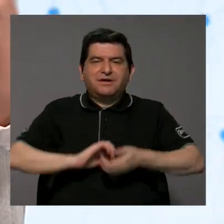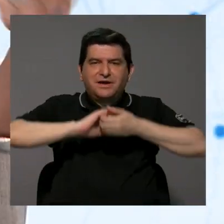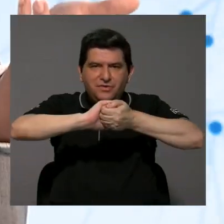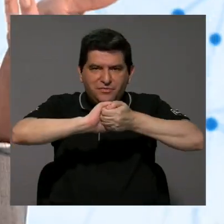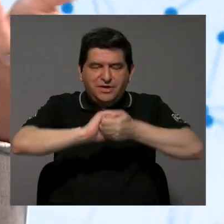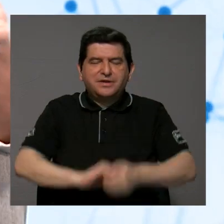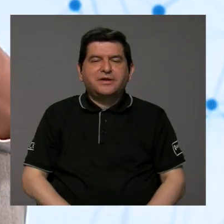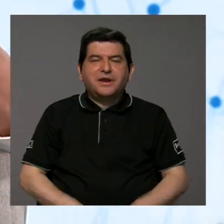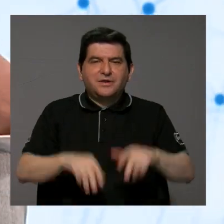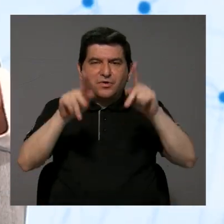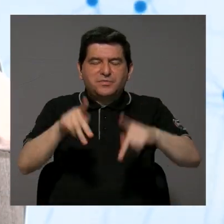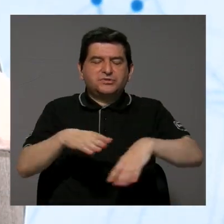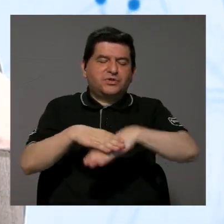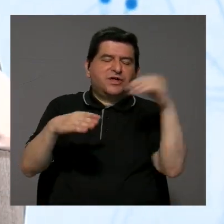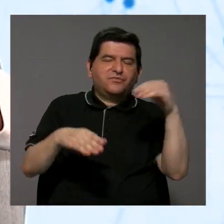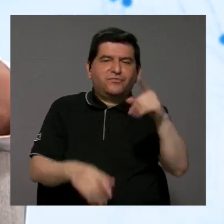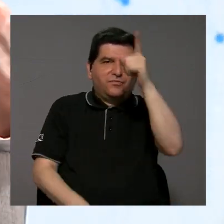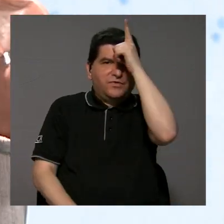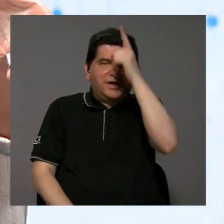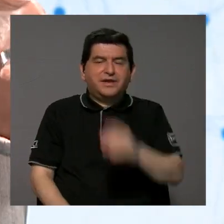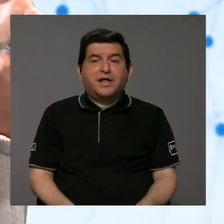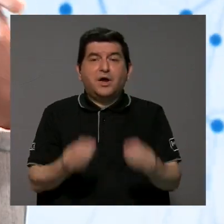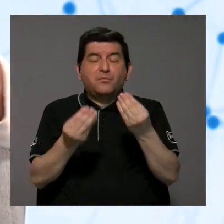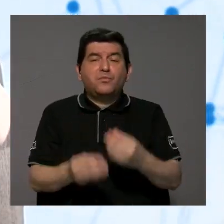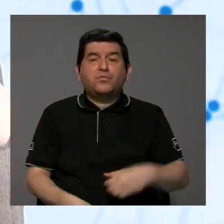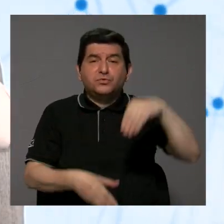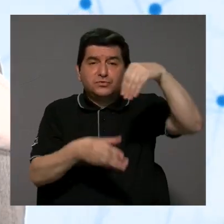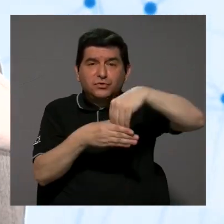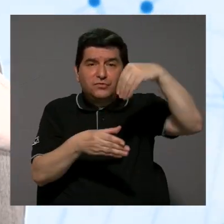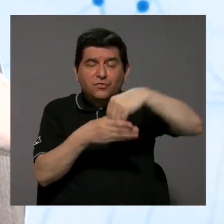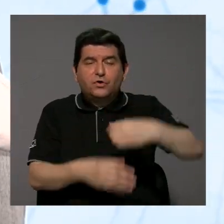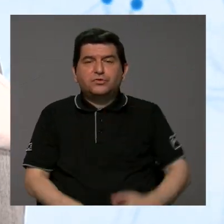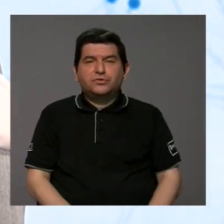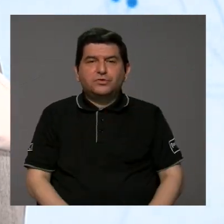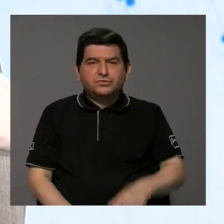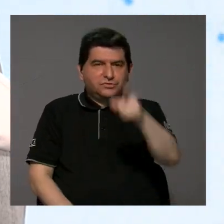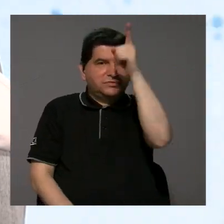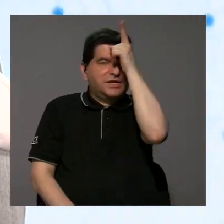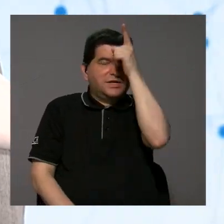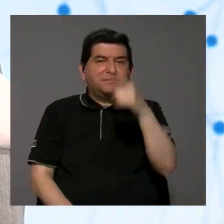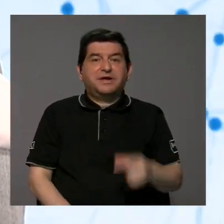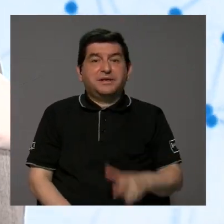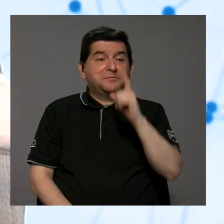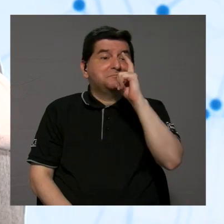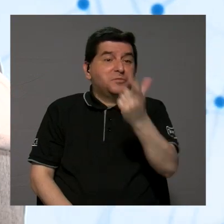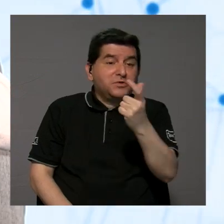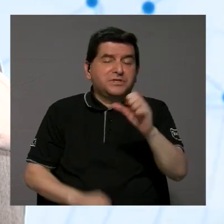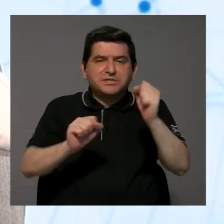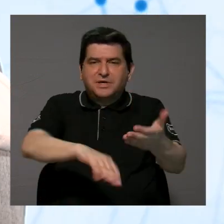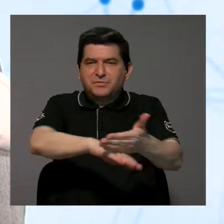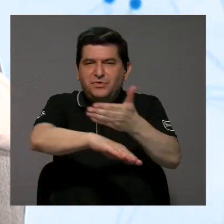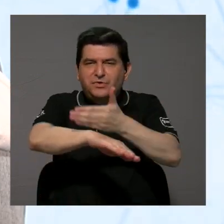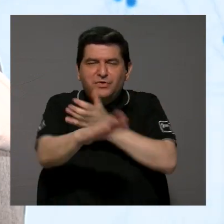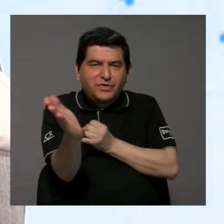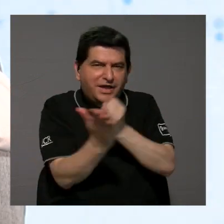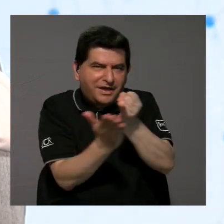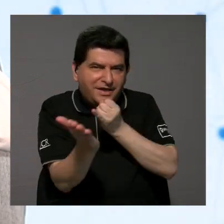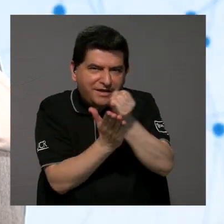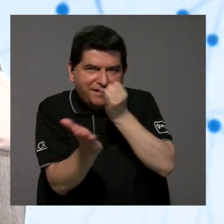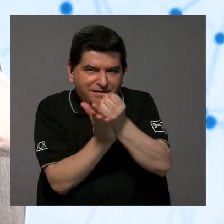con personas fuera de Alemania. Muchísimos fondos alemanes en este momento por dicha, para poder avanzar en